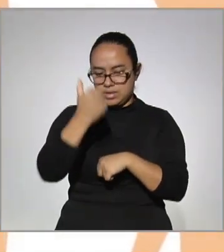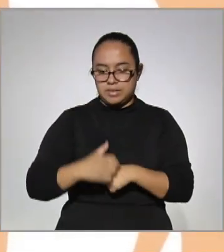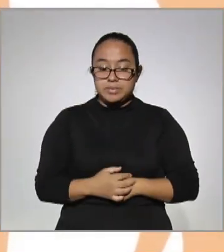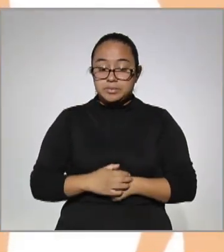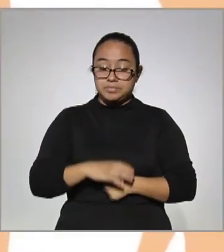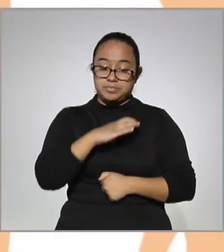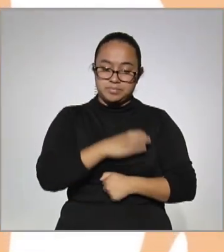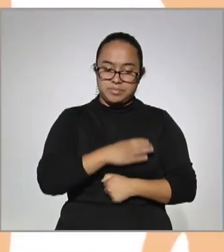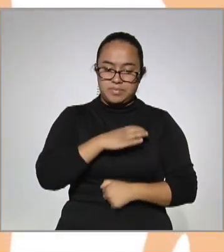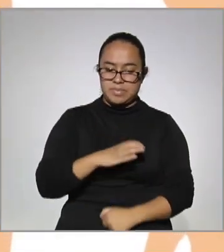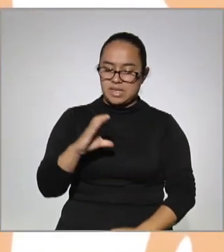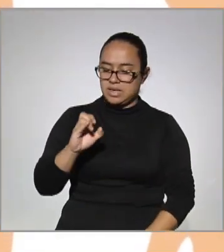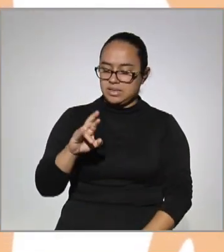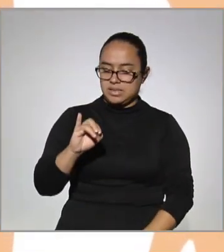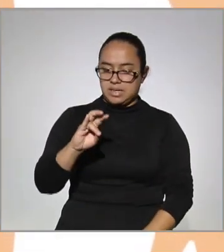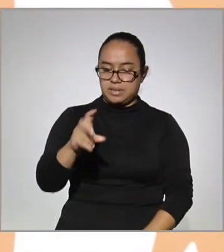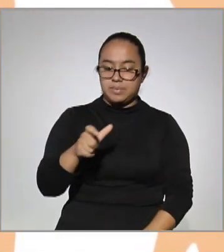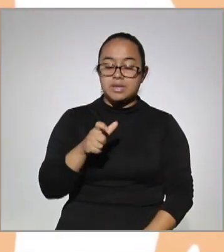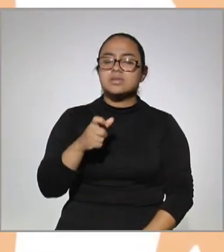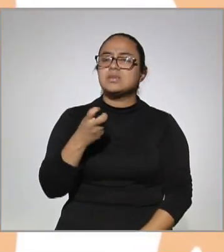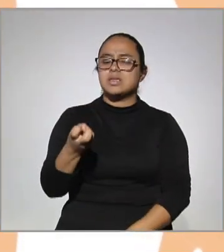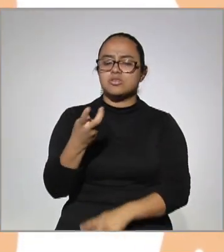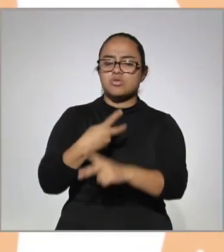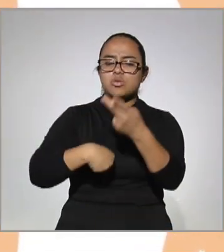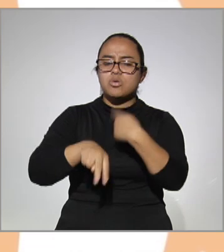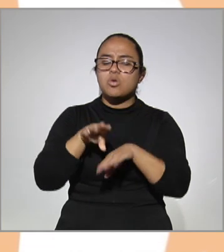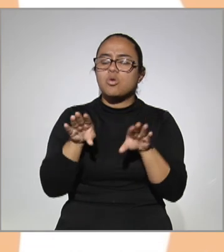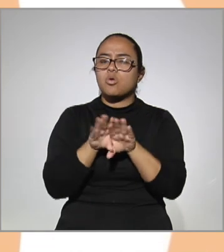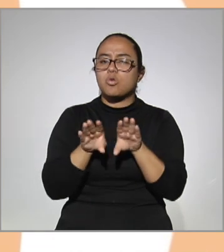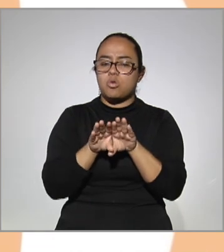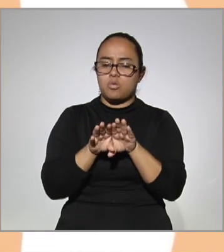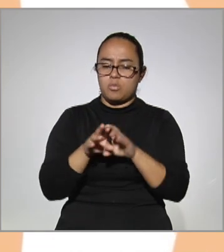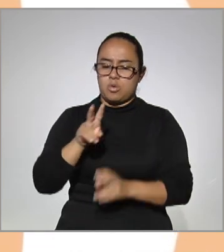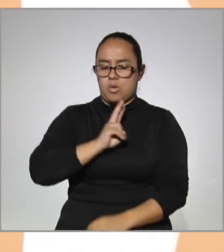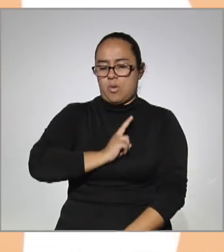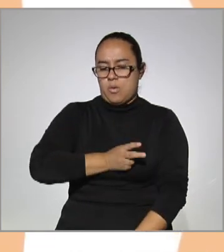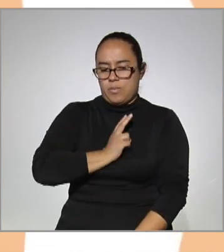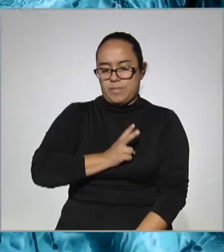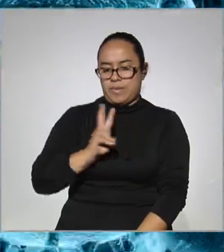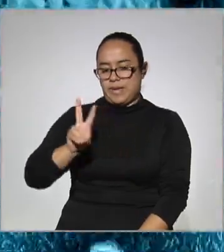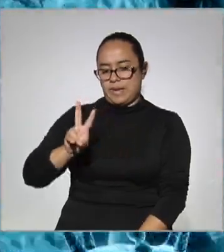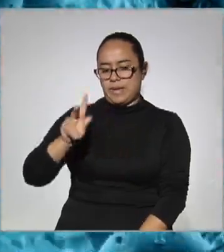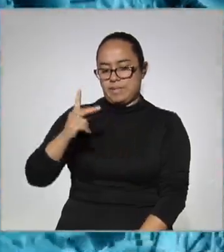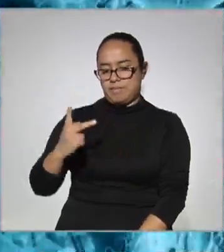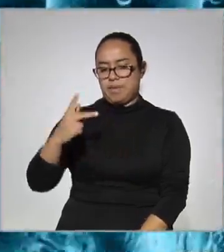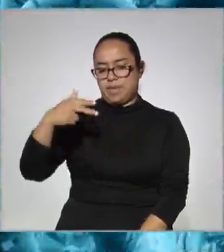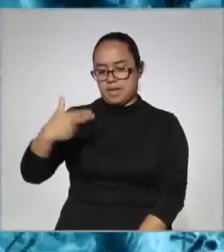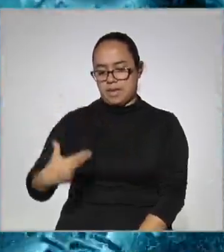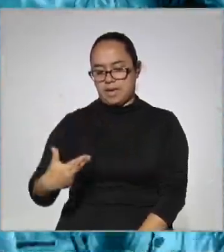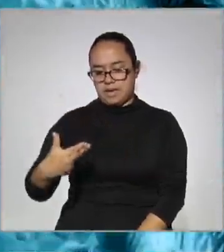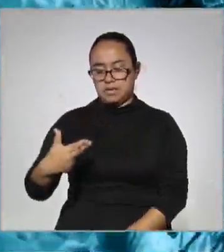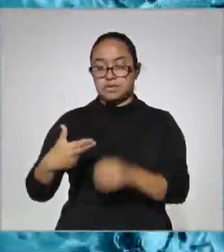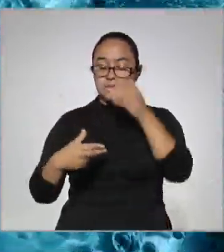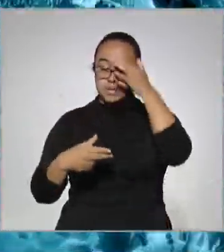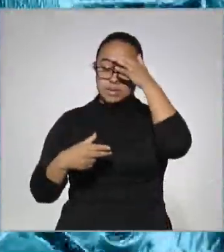El cáncer cervicuterino se asocia totalmente a la presencia del virus de papiloma humano. Nosotros tenemos virus de